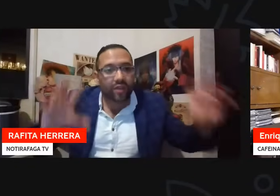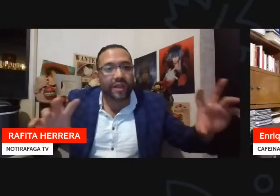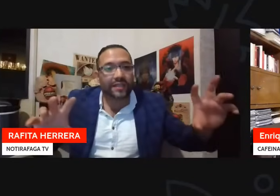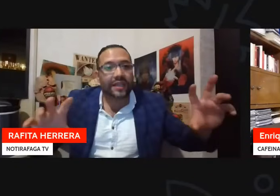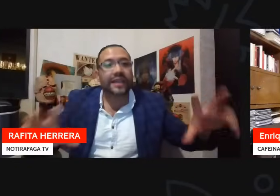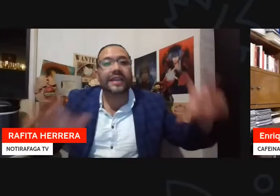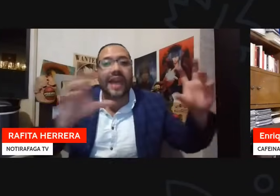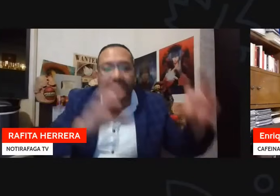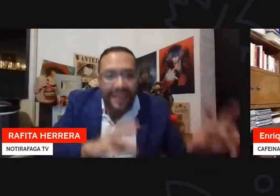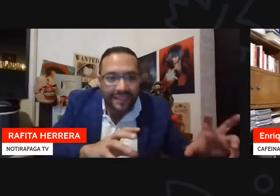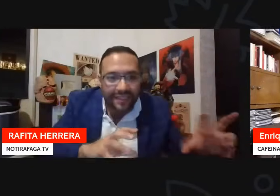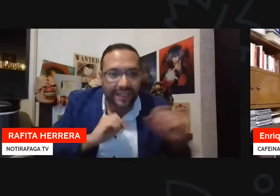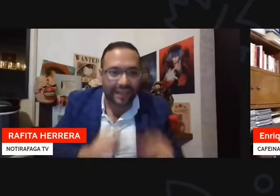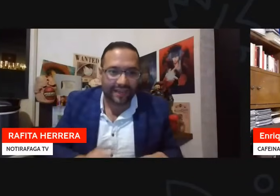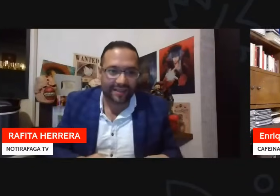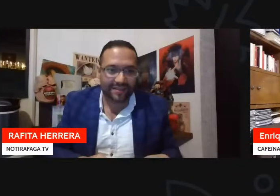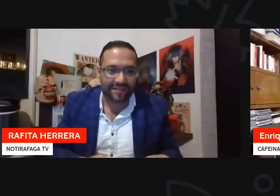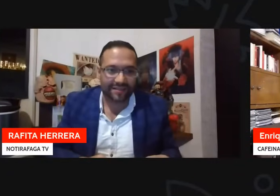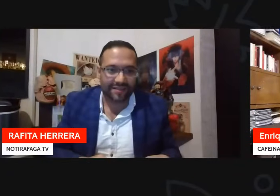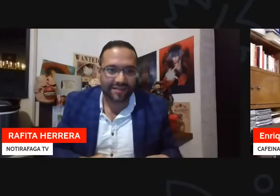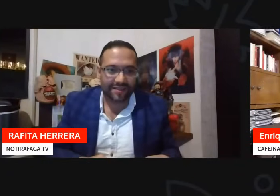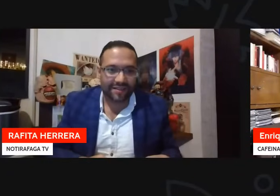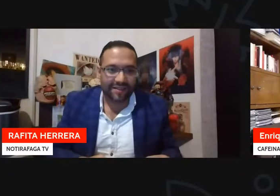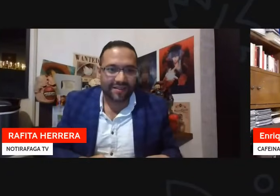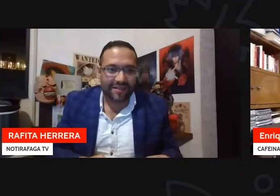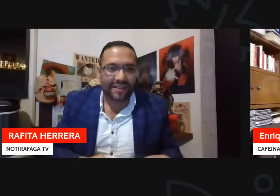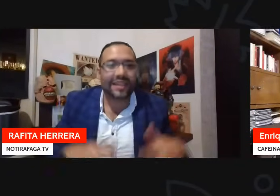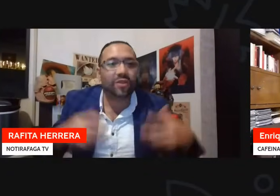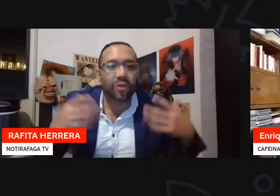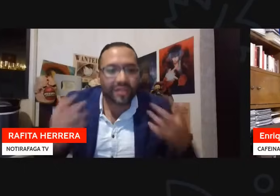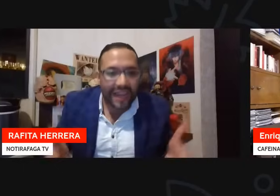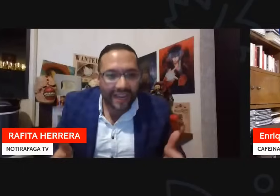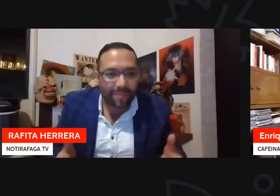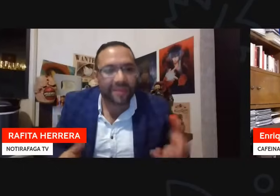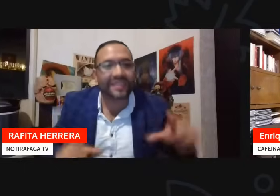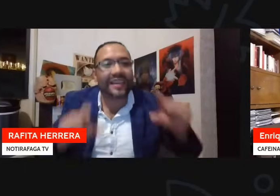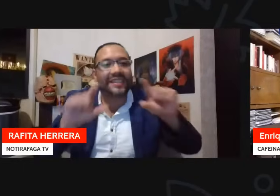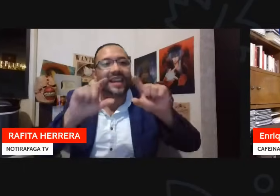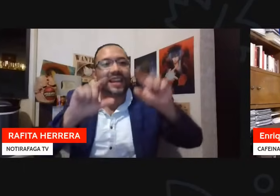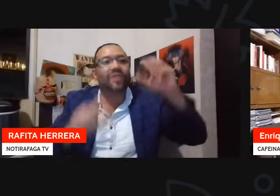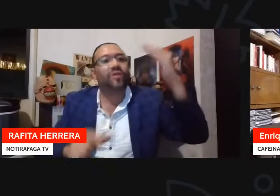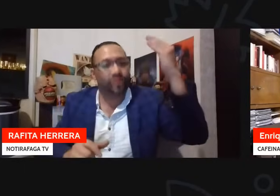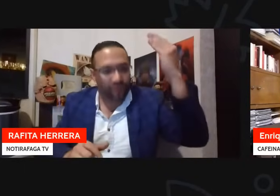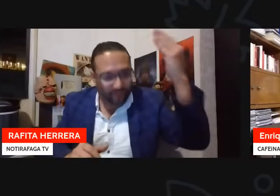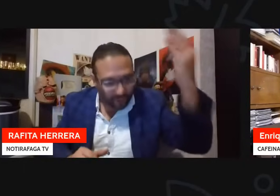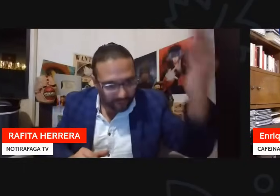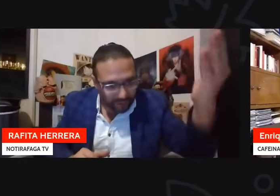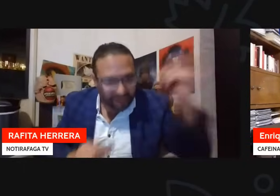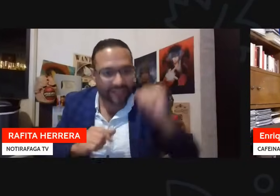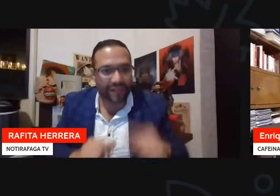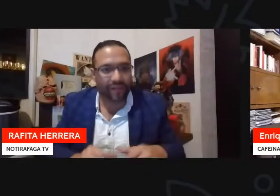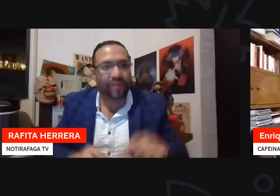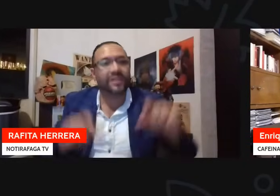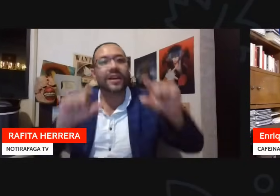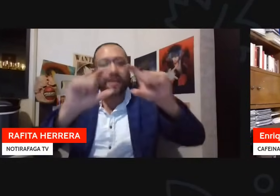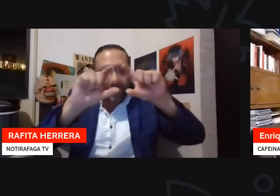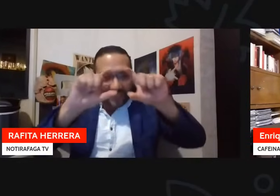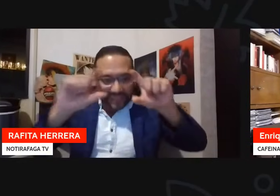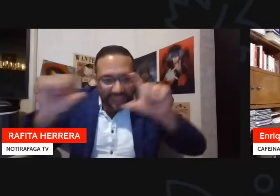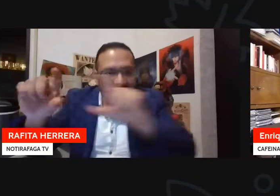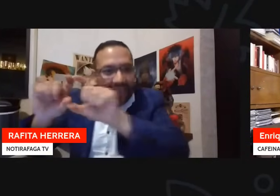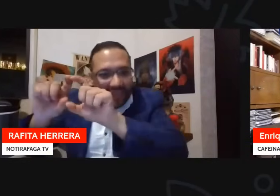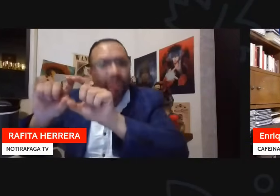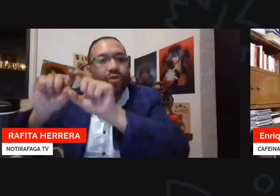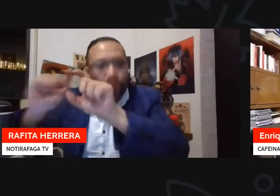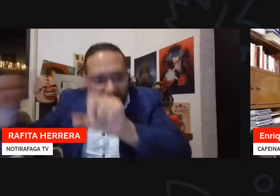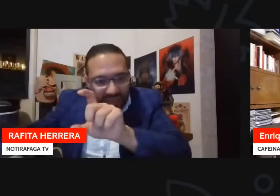sus seguidores, ¿y a quién sigue? Y eso no sale, porque siguen saliendo su foto de Vicente Fox,